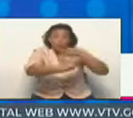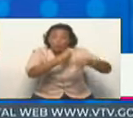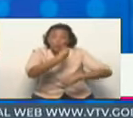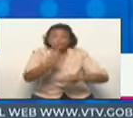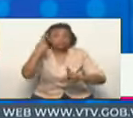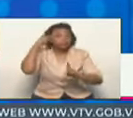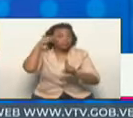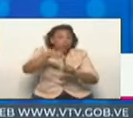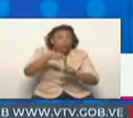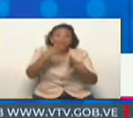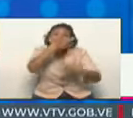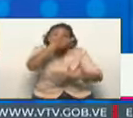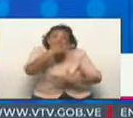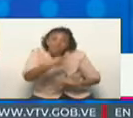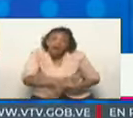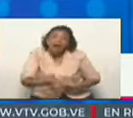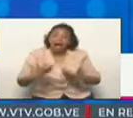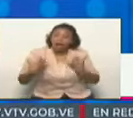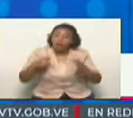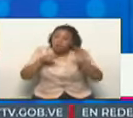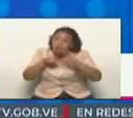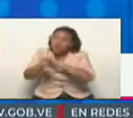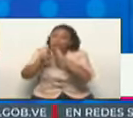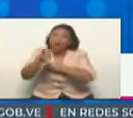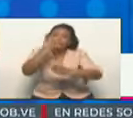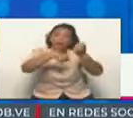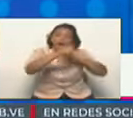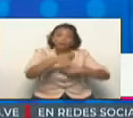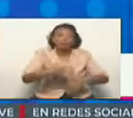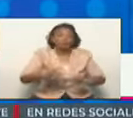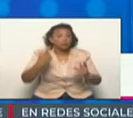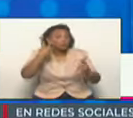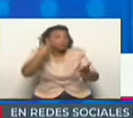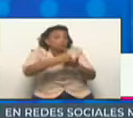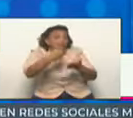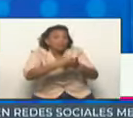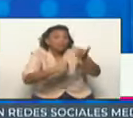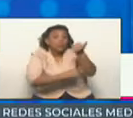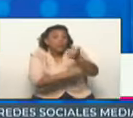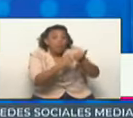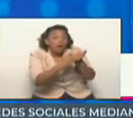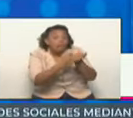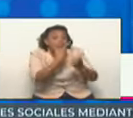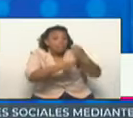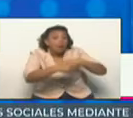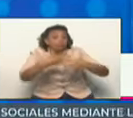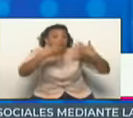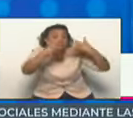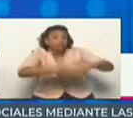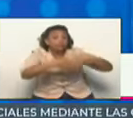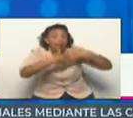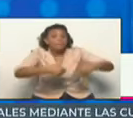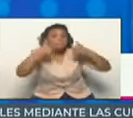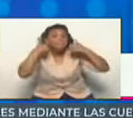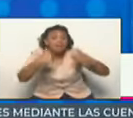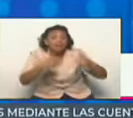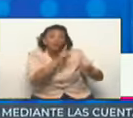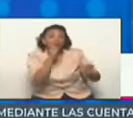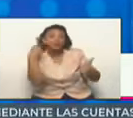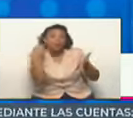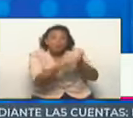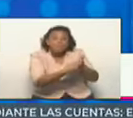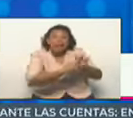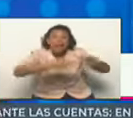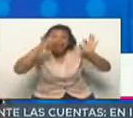exportadora que se va facilitando ahora, tiene que estar sustentada en un gran esfuerzo económico industrial. Y ayer estuvimos hablando